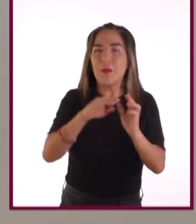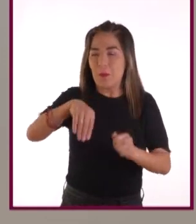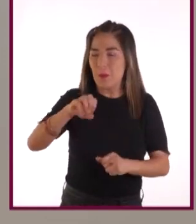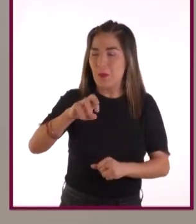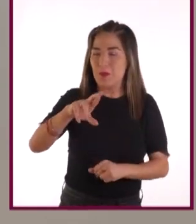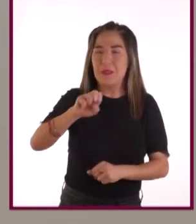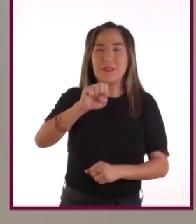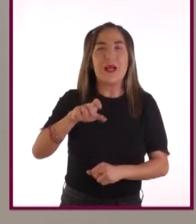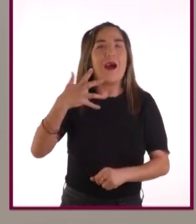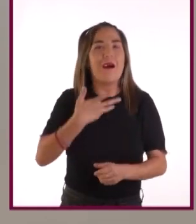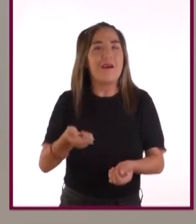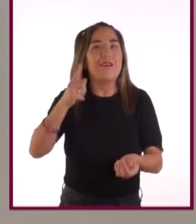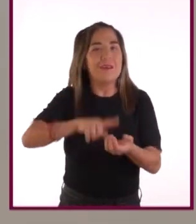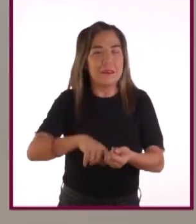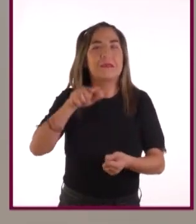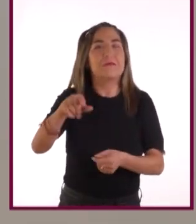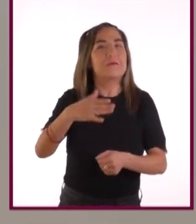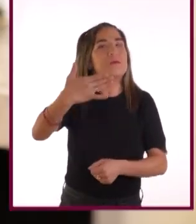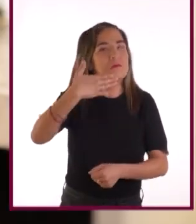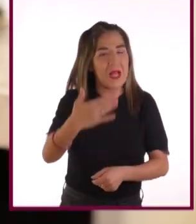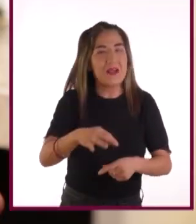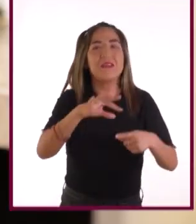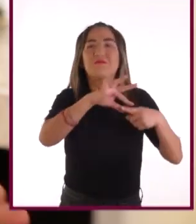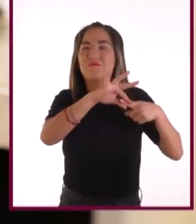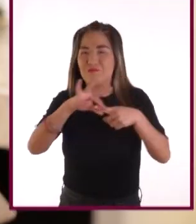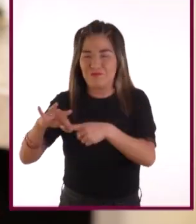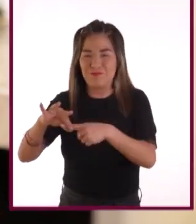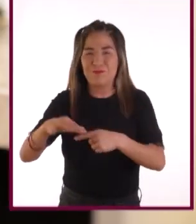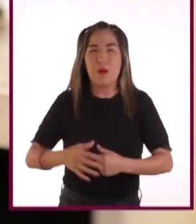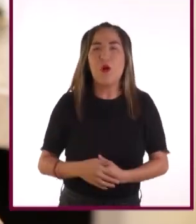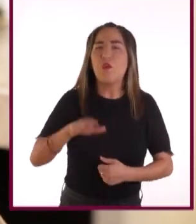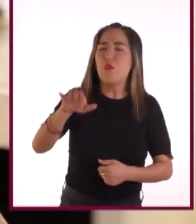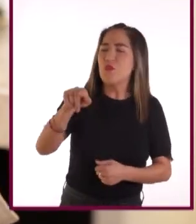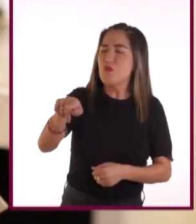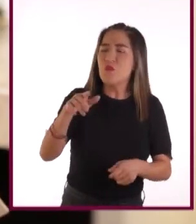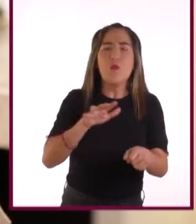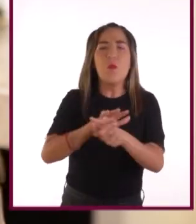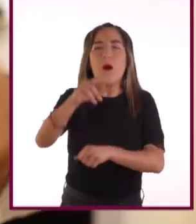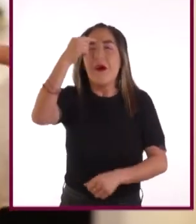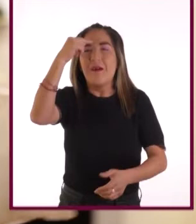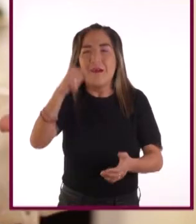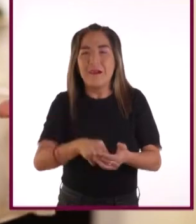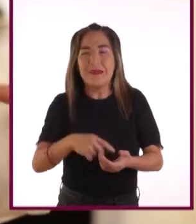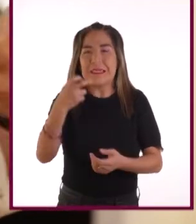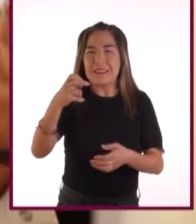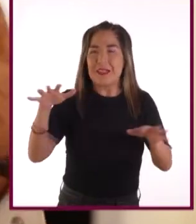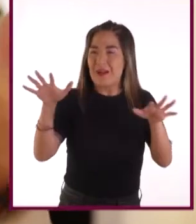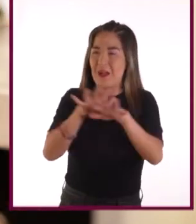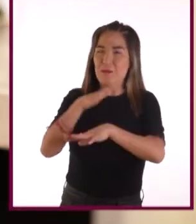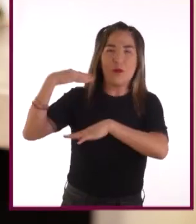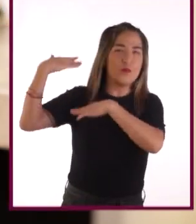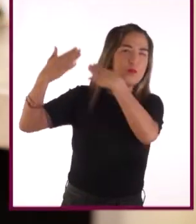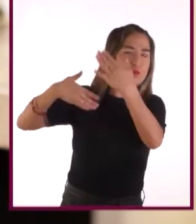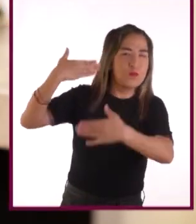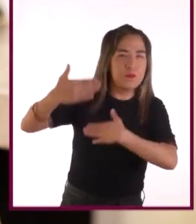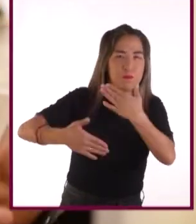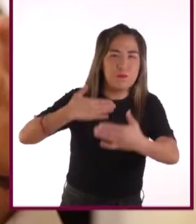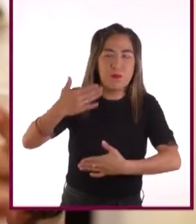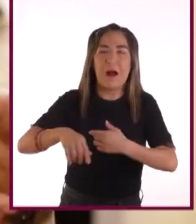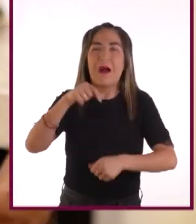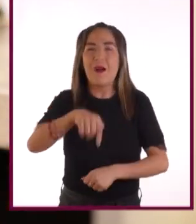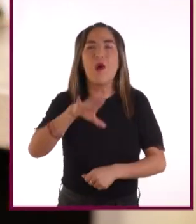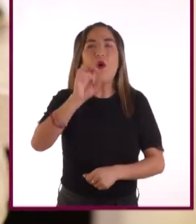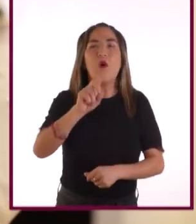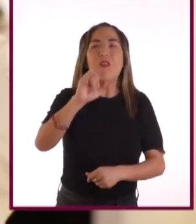para verificar que están sintonizando de manera correcta. Mariana, ¿cuál crees tú que sea la trascendencia del